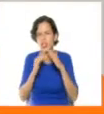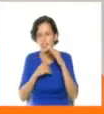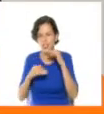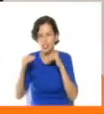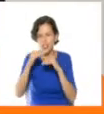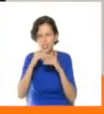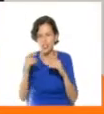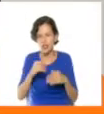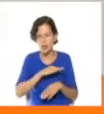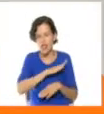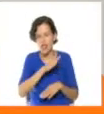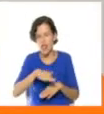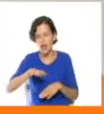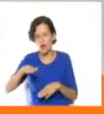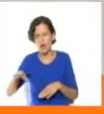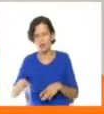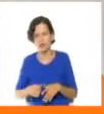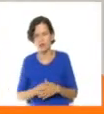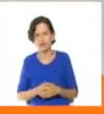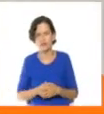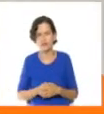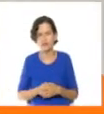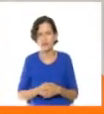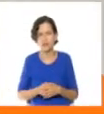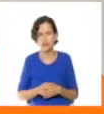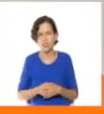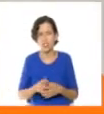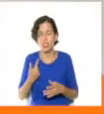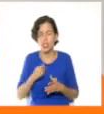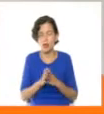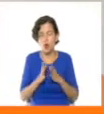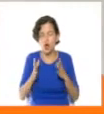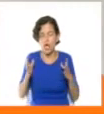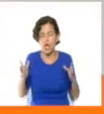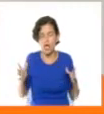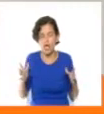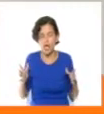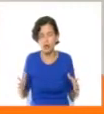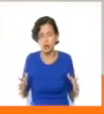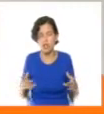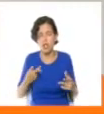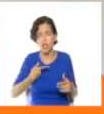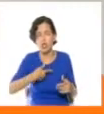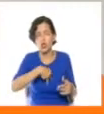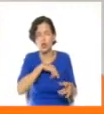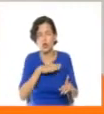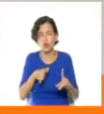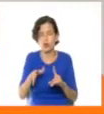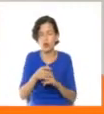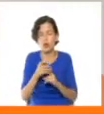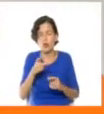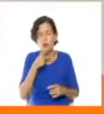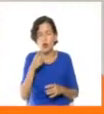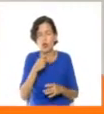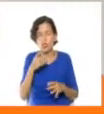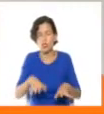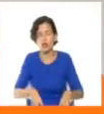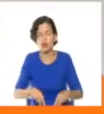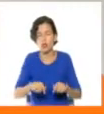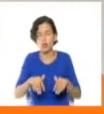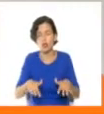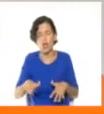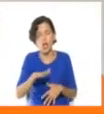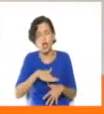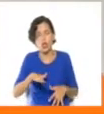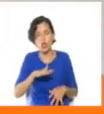¿verdad? De nuestra Guajira. Y fíjense, nosotros tenemos gran magnitud en nuestra ubicación político-territorial,